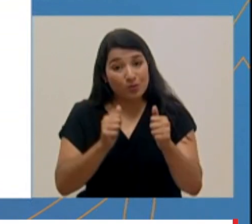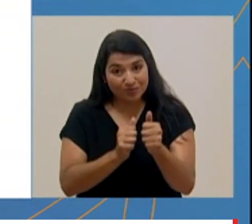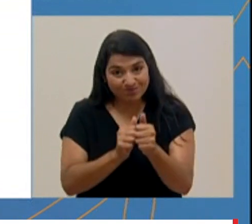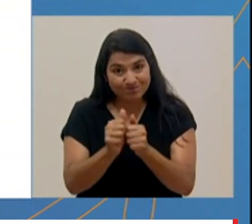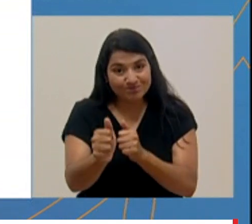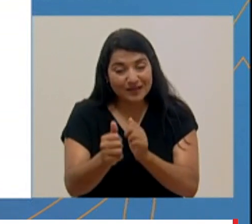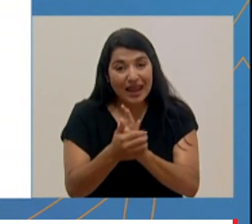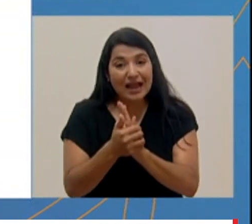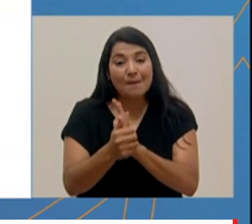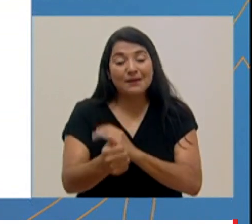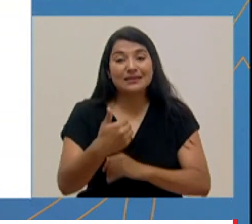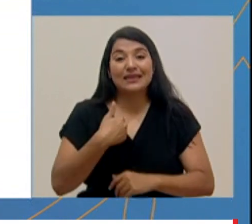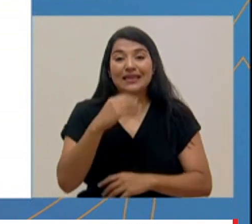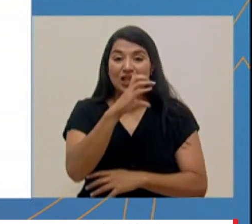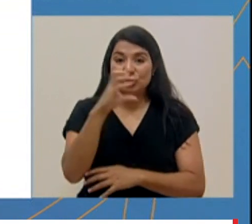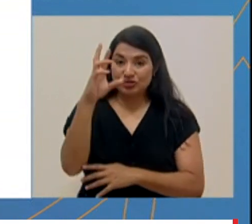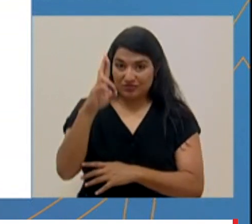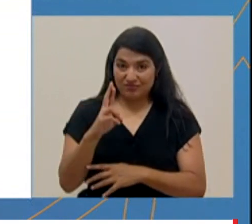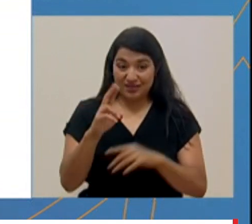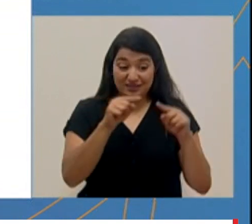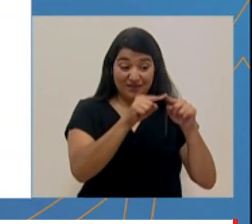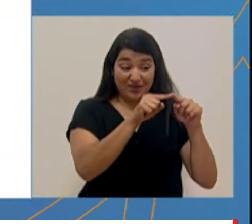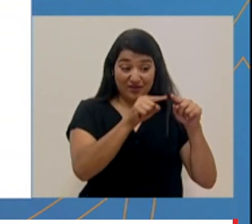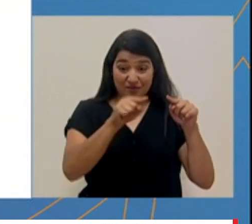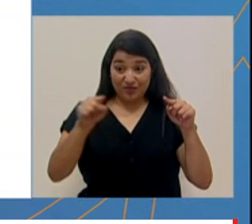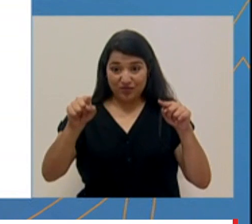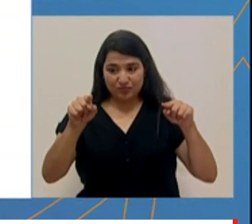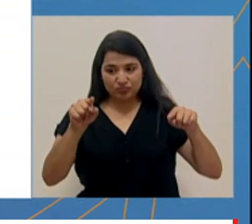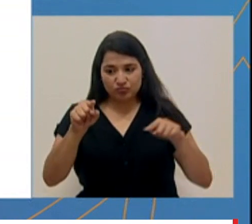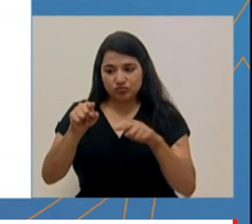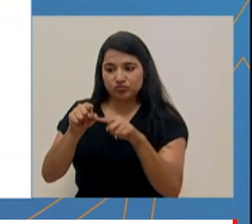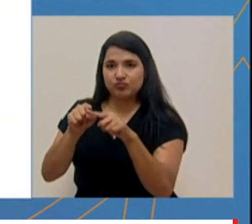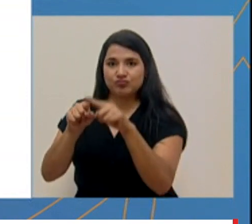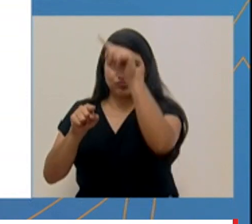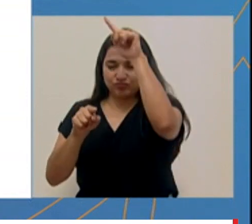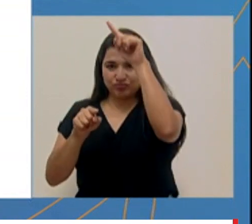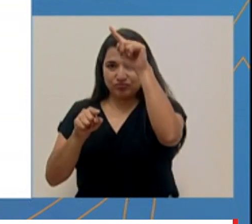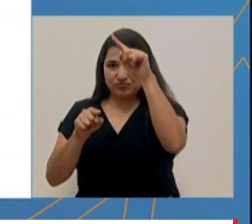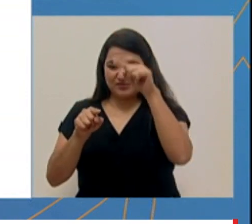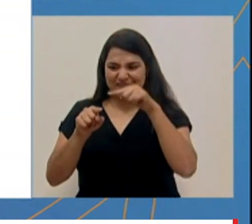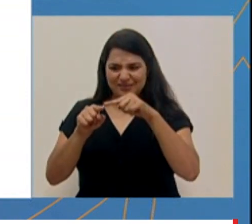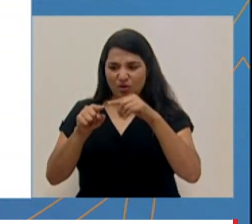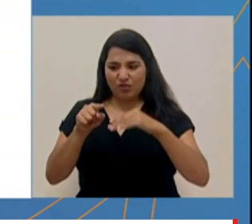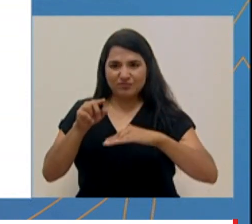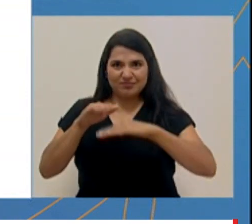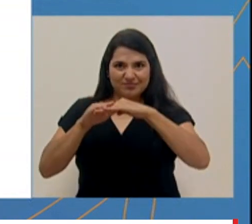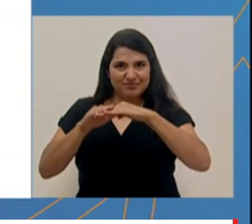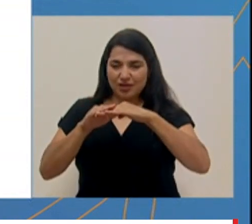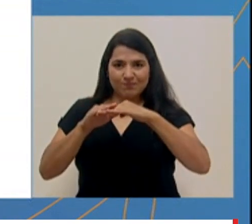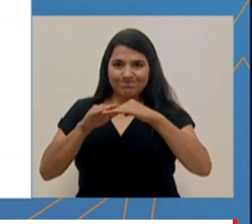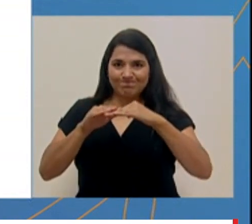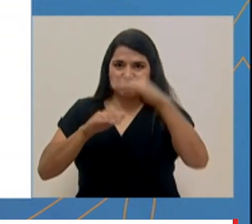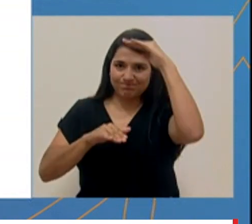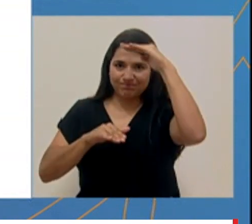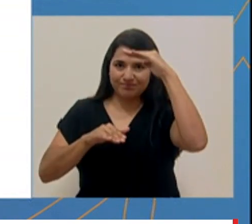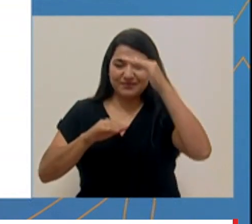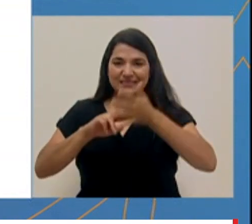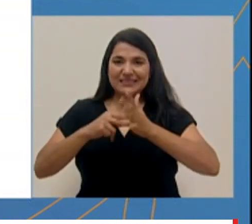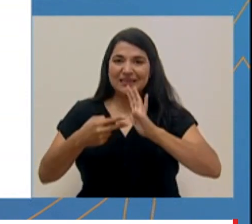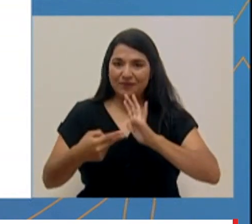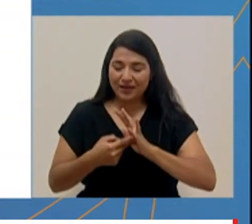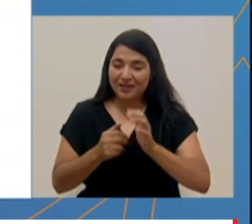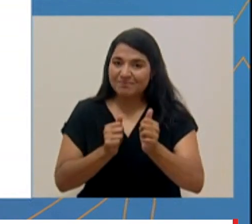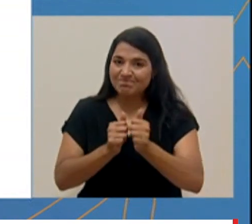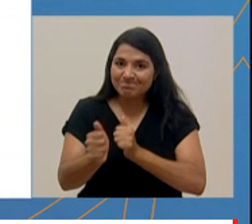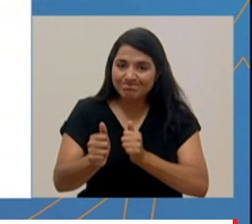es la línea roja. Y esto nos lleva a tener que prepararnos